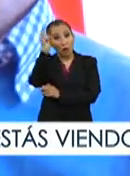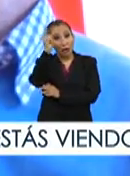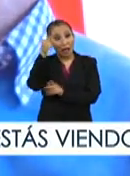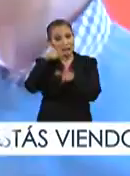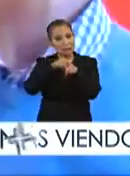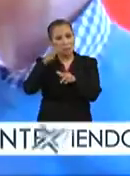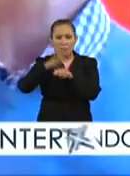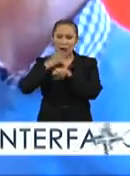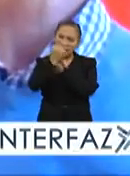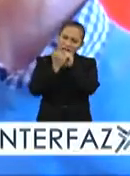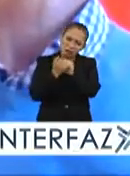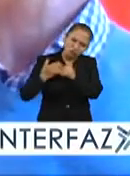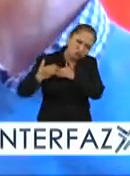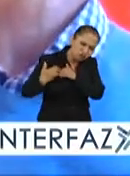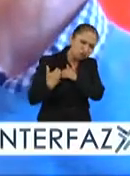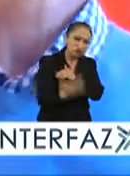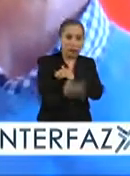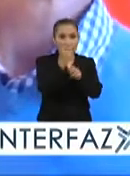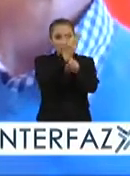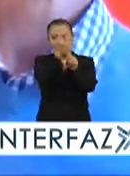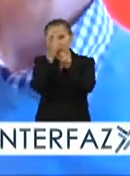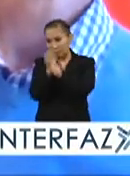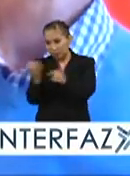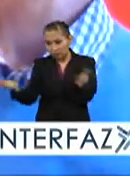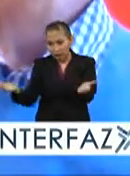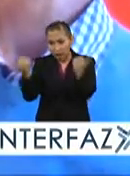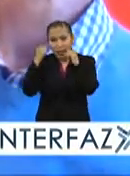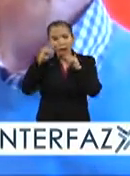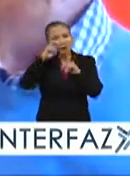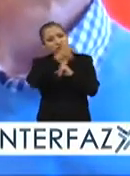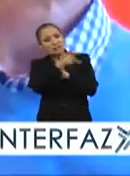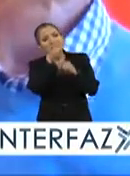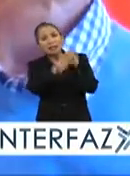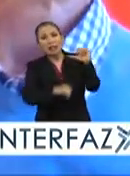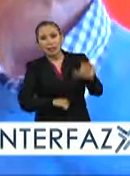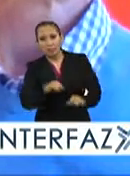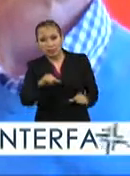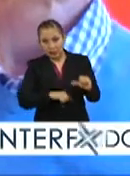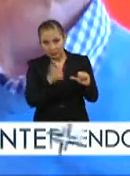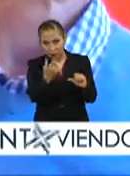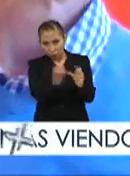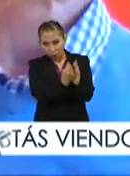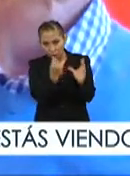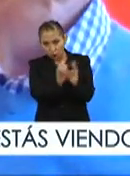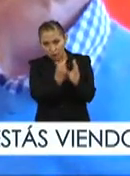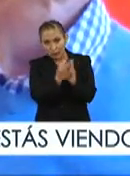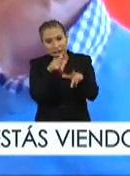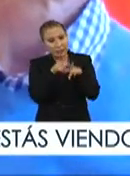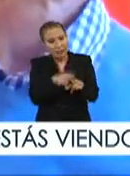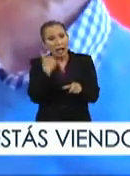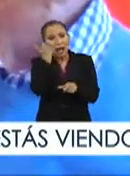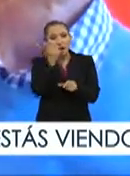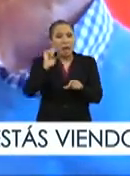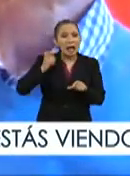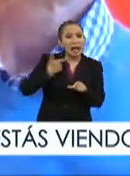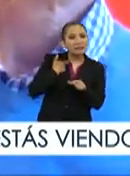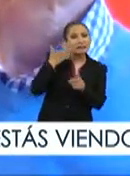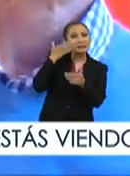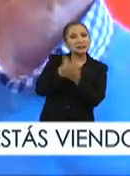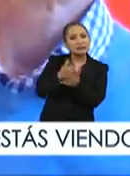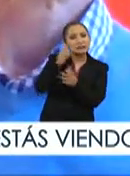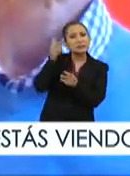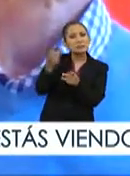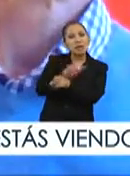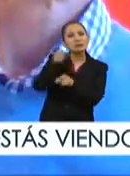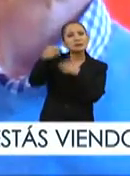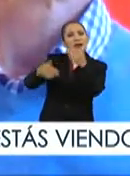siga por muchos años más. La invitación es a que sigan obviamente las actividades de este curso, sigan a los egresados y por supuesto, si